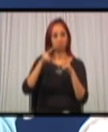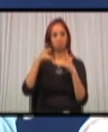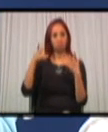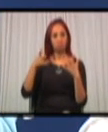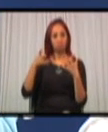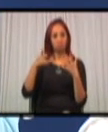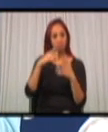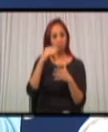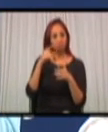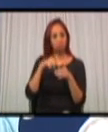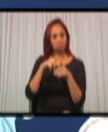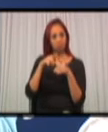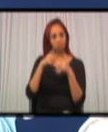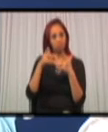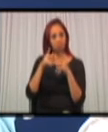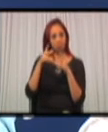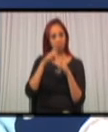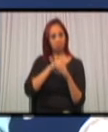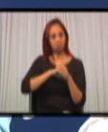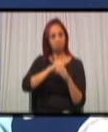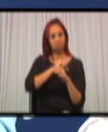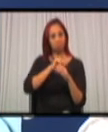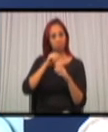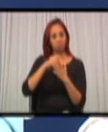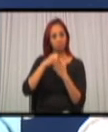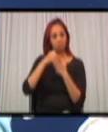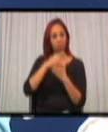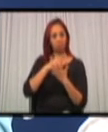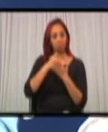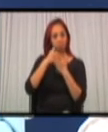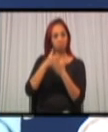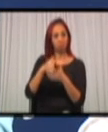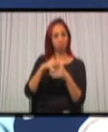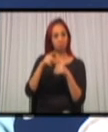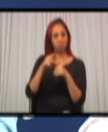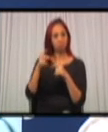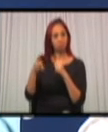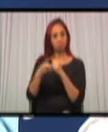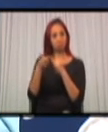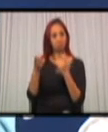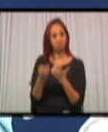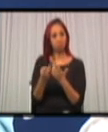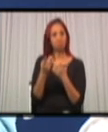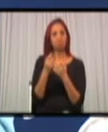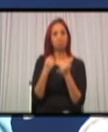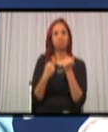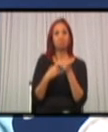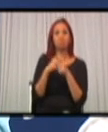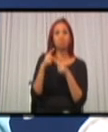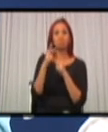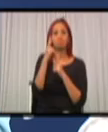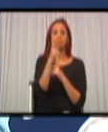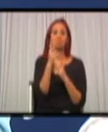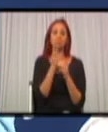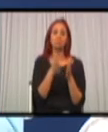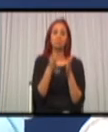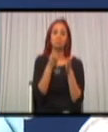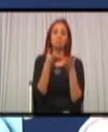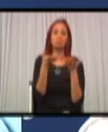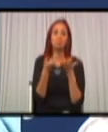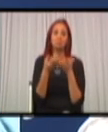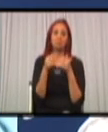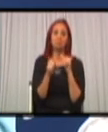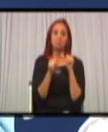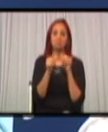al que actúa bien Dios lo premia. Volviendo al tema del empleo, nosotros estamos proponiendo dos vías. Una es el